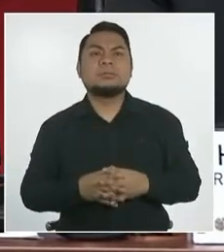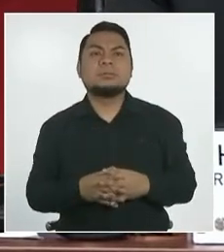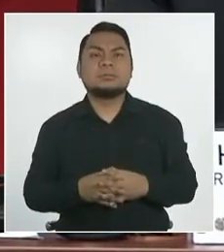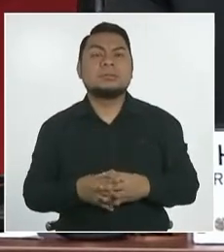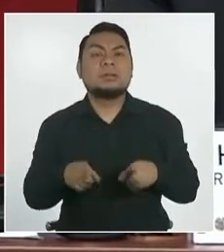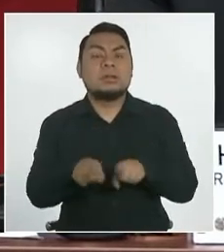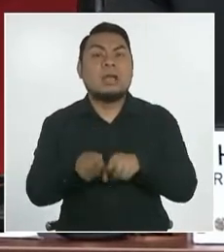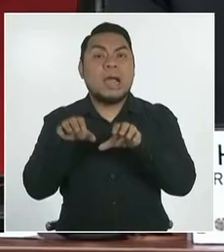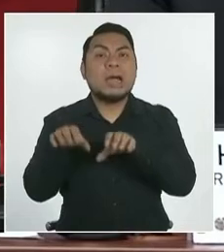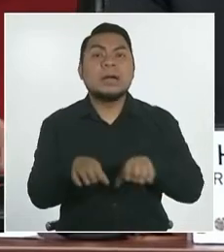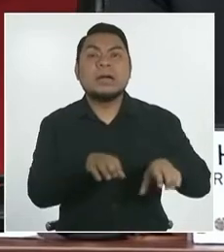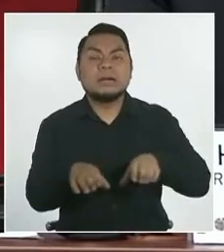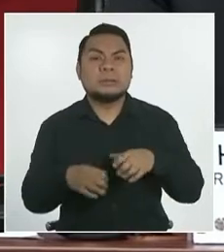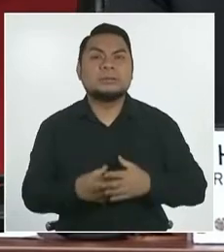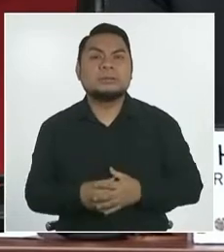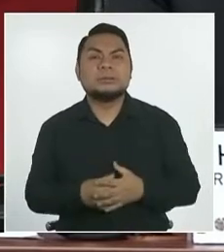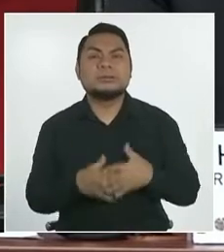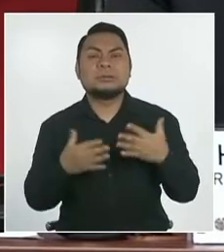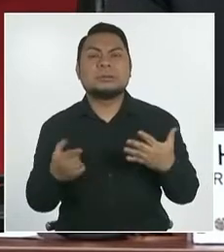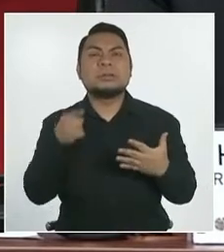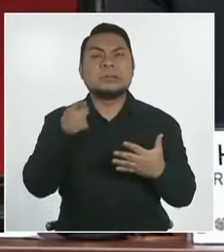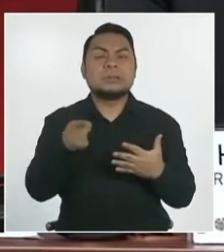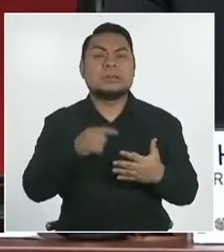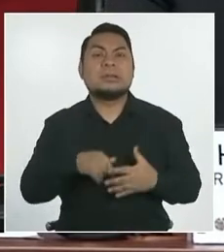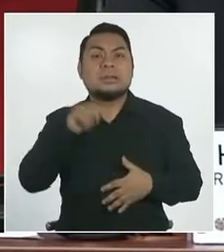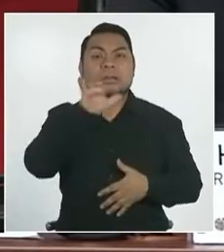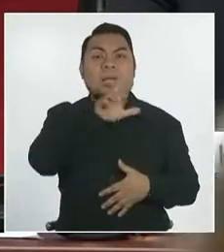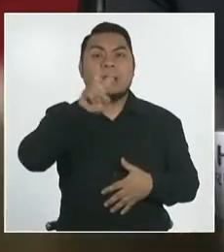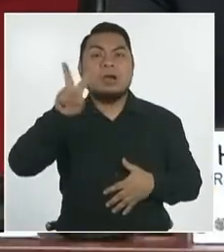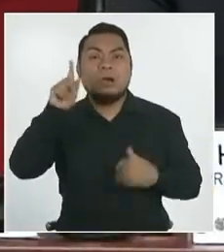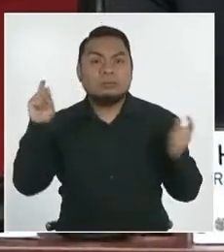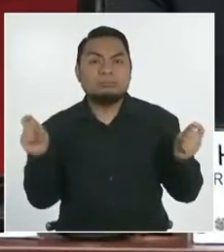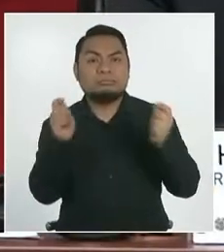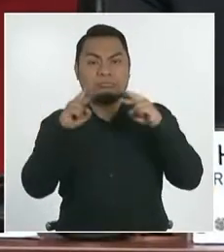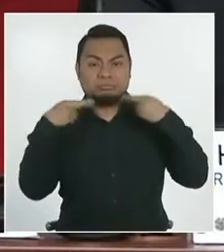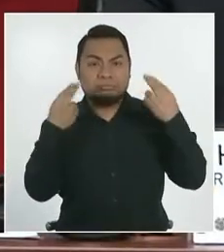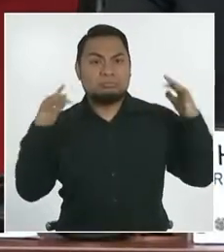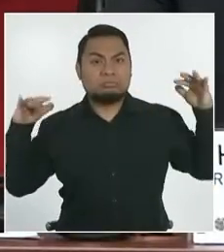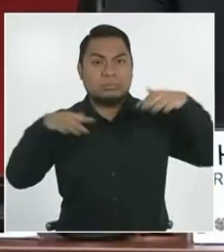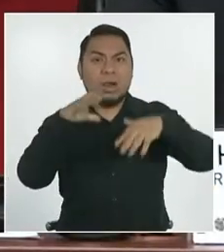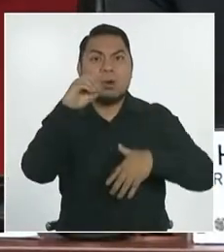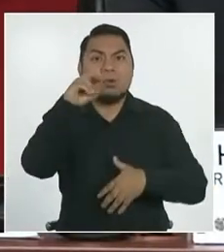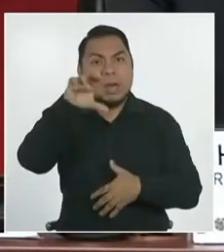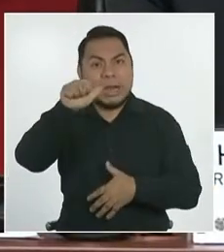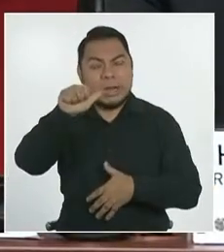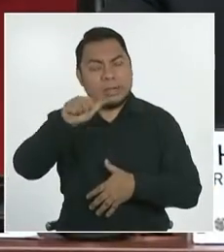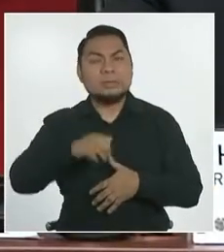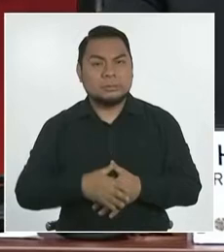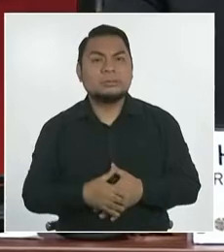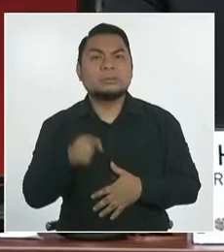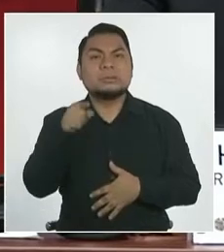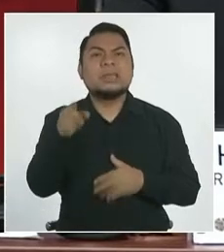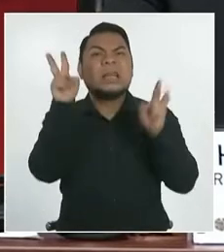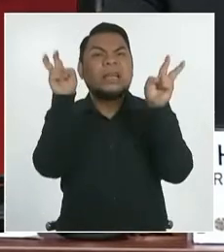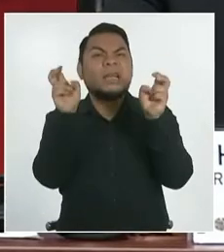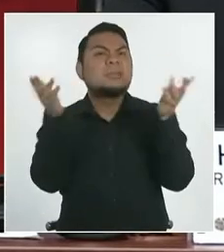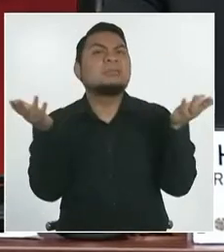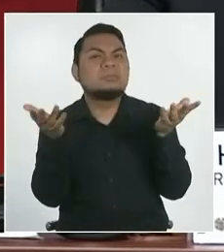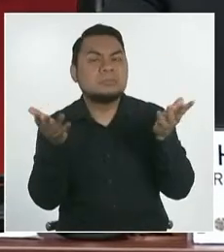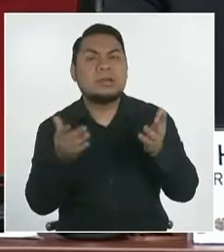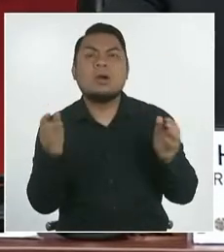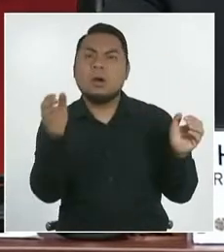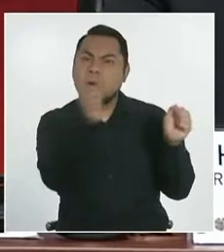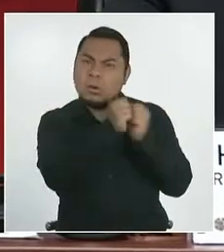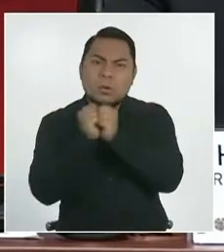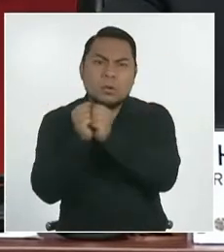La realización de la 52ª Asamblea General de la OEA, con el lema